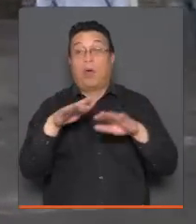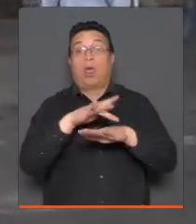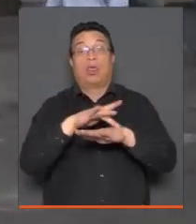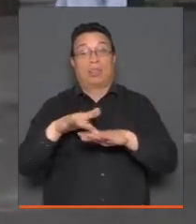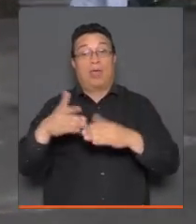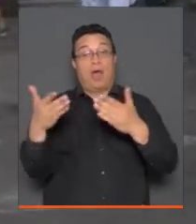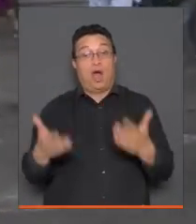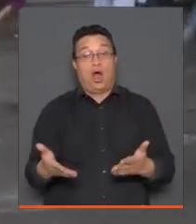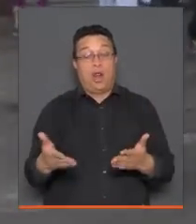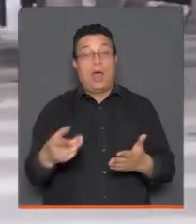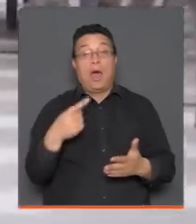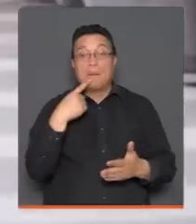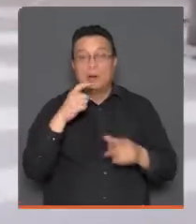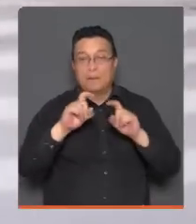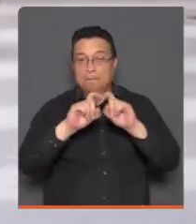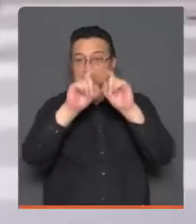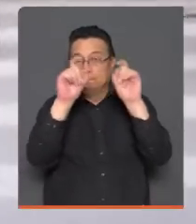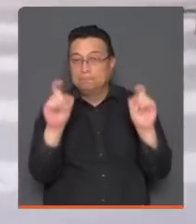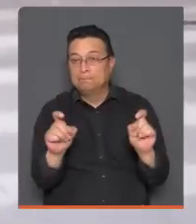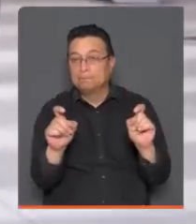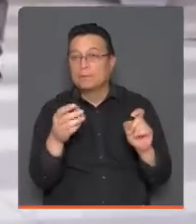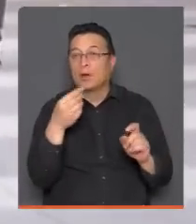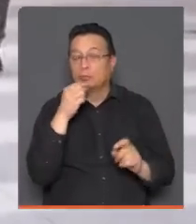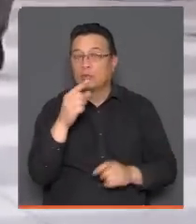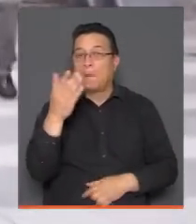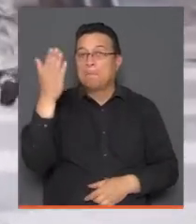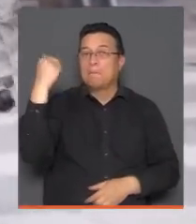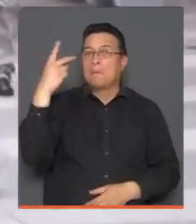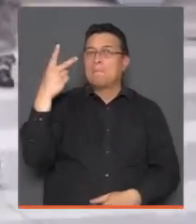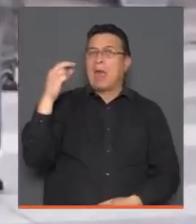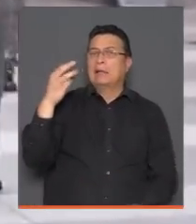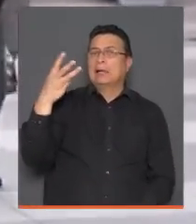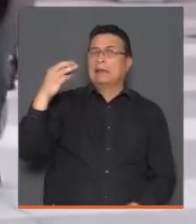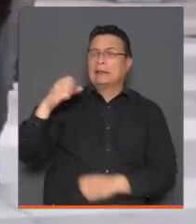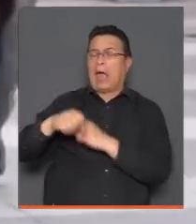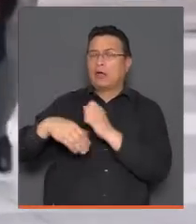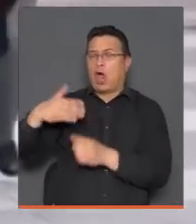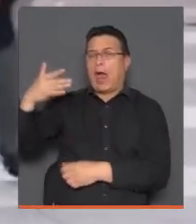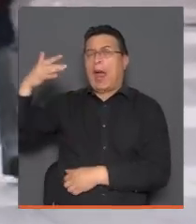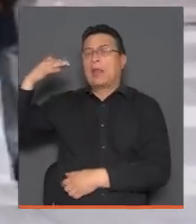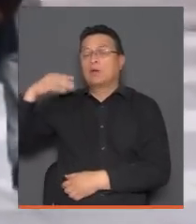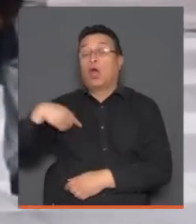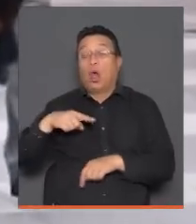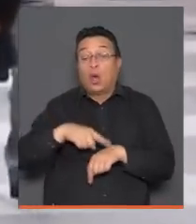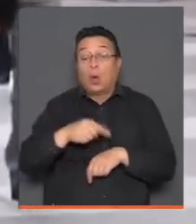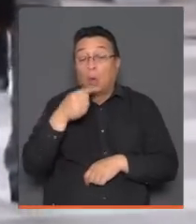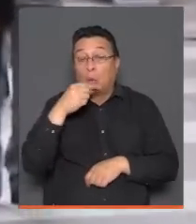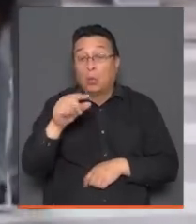interrogante sigue siendo la misma de hace 20, 30 años. ¿Cuánto durará?